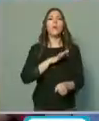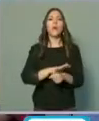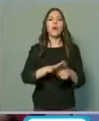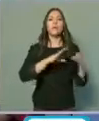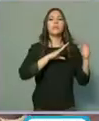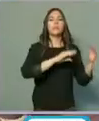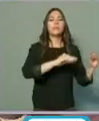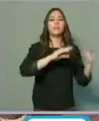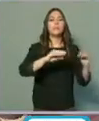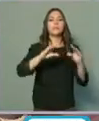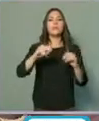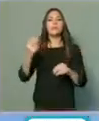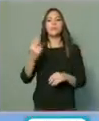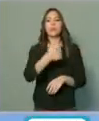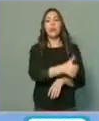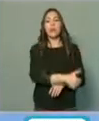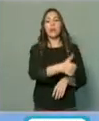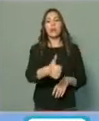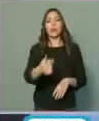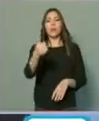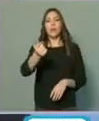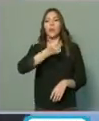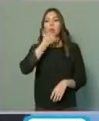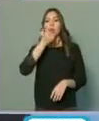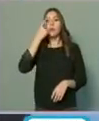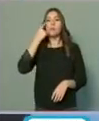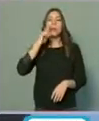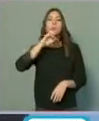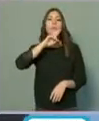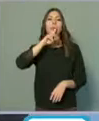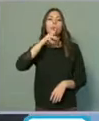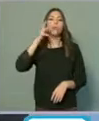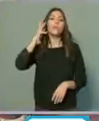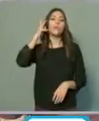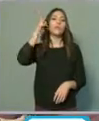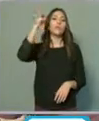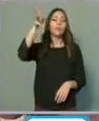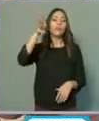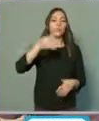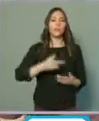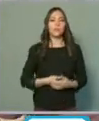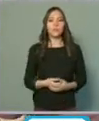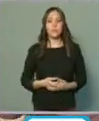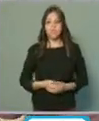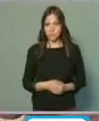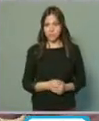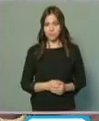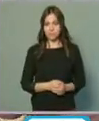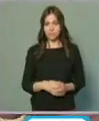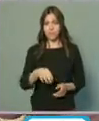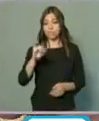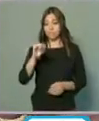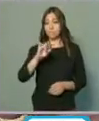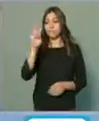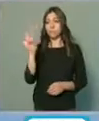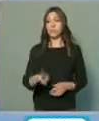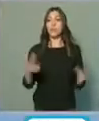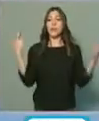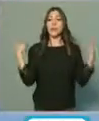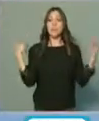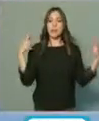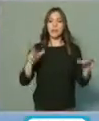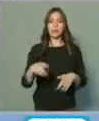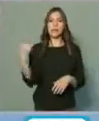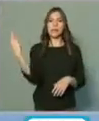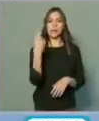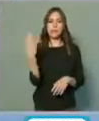cada alumno para guiarlo a un mejor camino, ¿no es así? Exactamente, porque un maestro tiene que abrirse a generar aprendizajes en